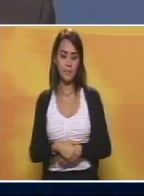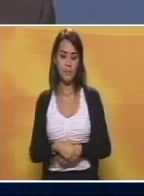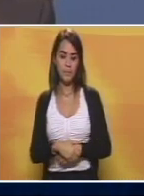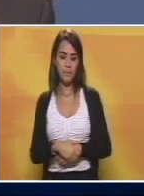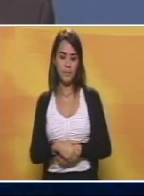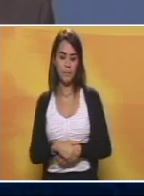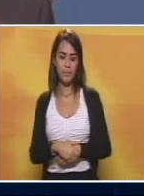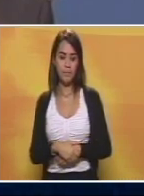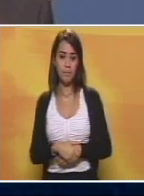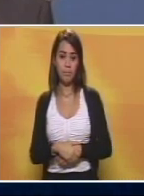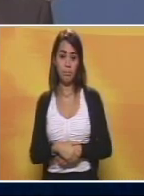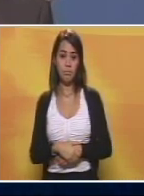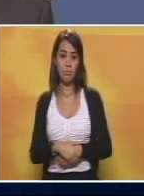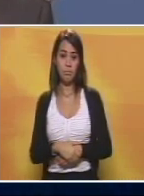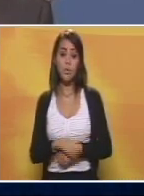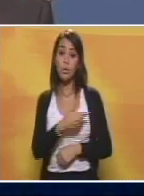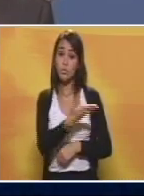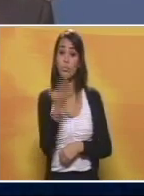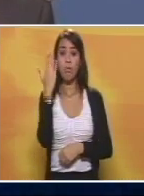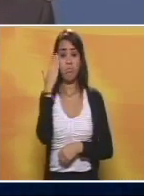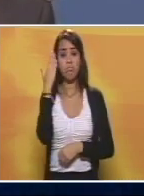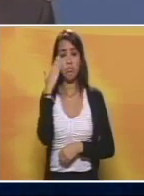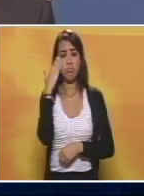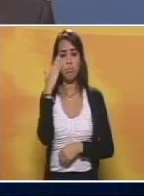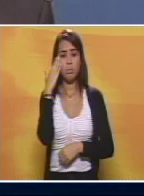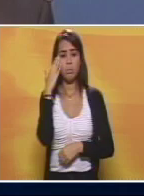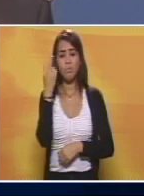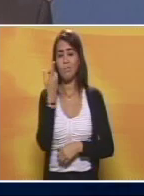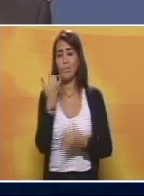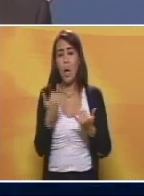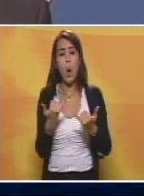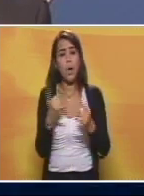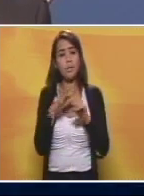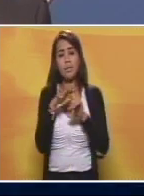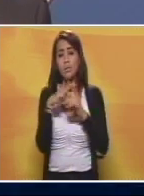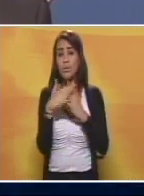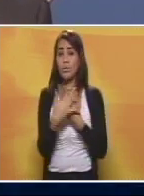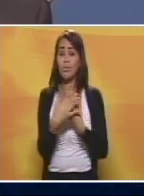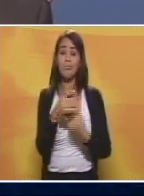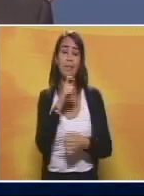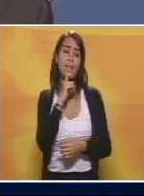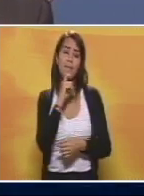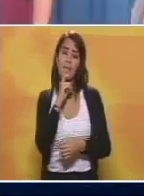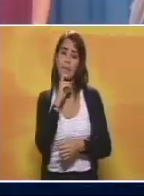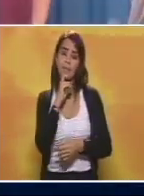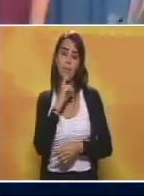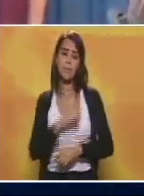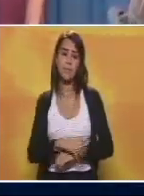como ustedes van a ver van a entender esto es un momento bastante delicado